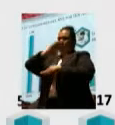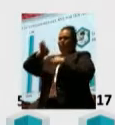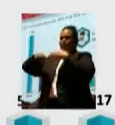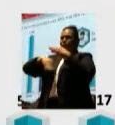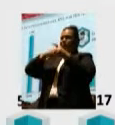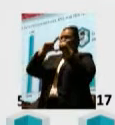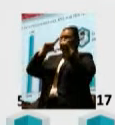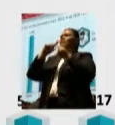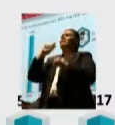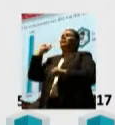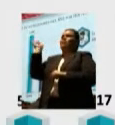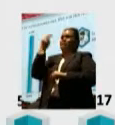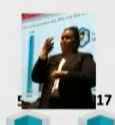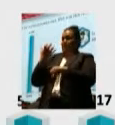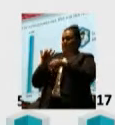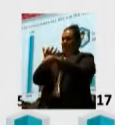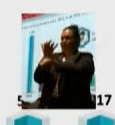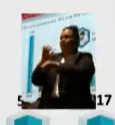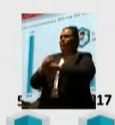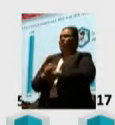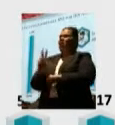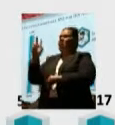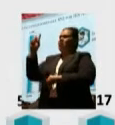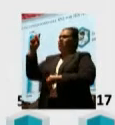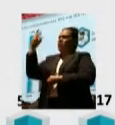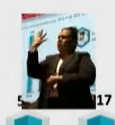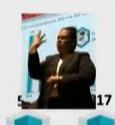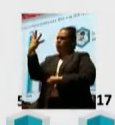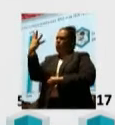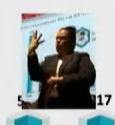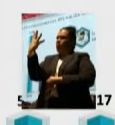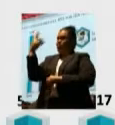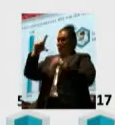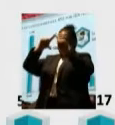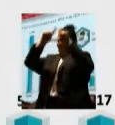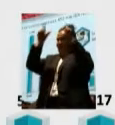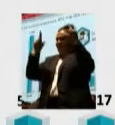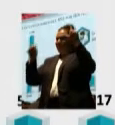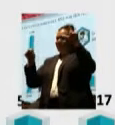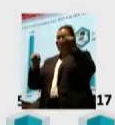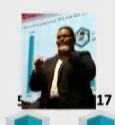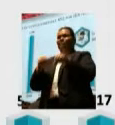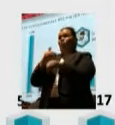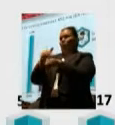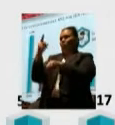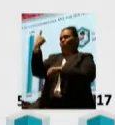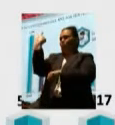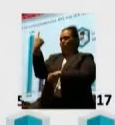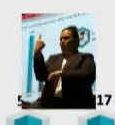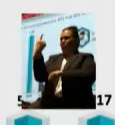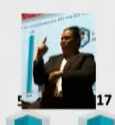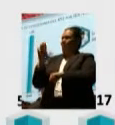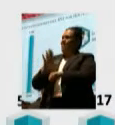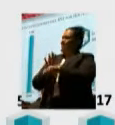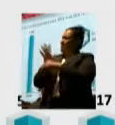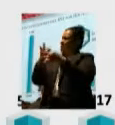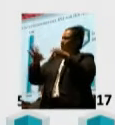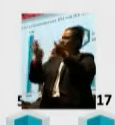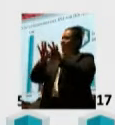hacer sinergia con la experiencia de quienes fueron sus profesores. Son muchos